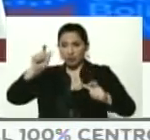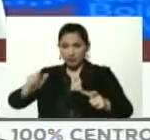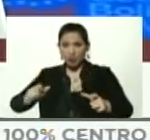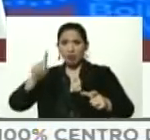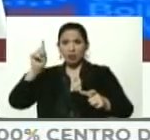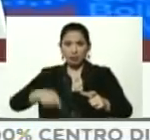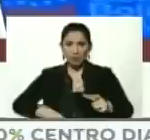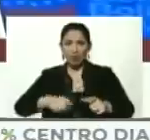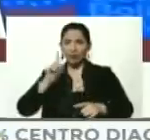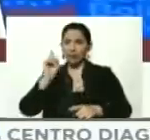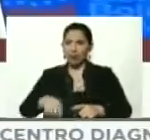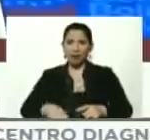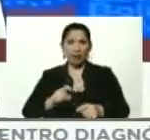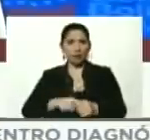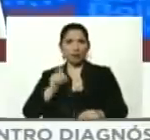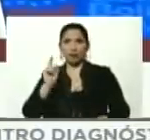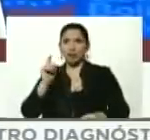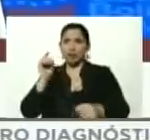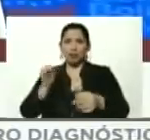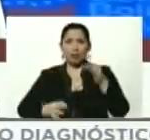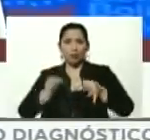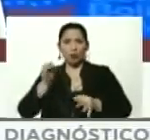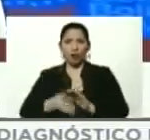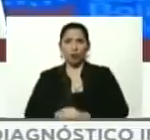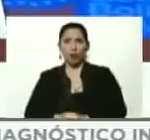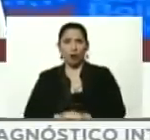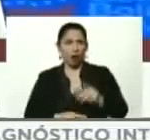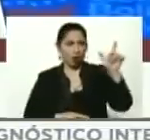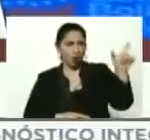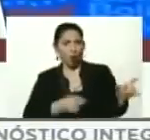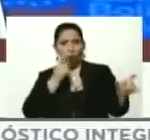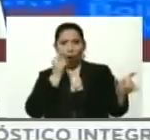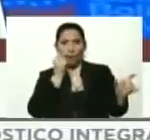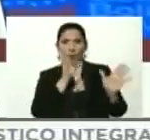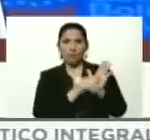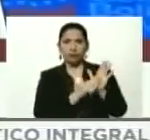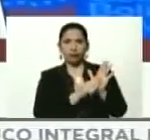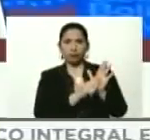sea retirado el título de abogado a este estafador.